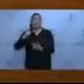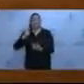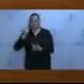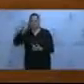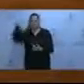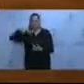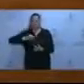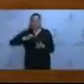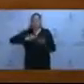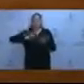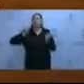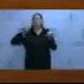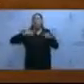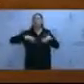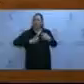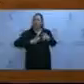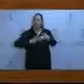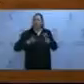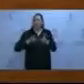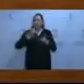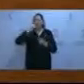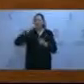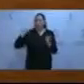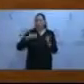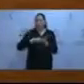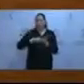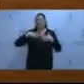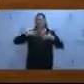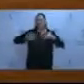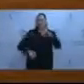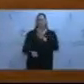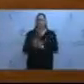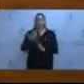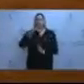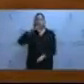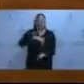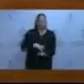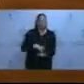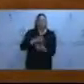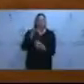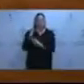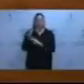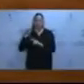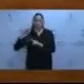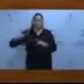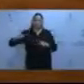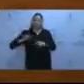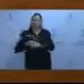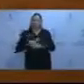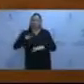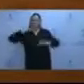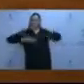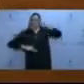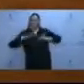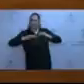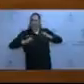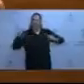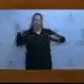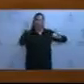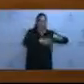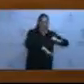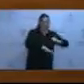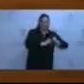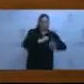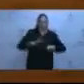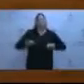convenios marco desde el año 2006, en virtud de los que el Instituto ha de cubrir los desequilibrios finales entre ingresos y gastos de las